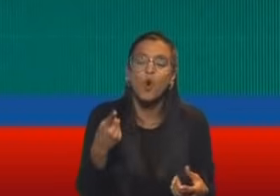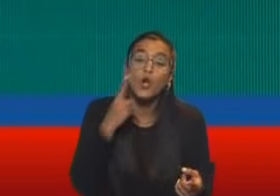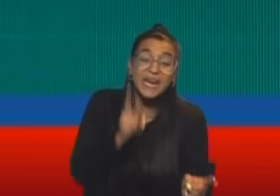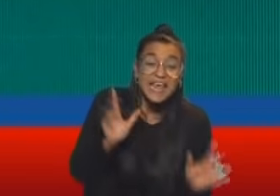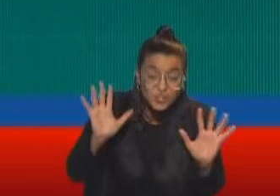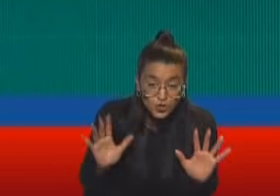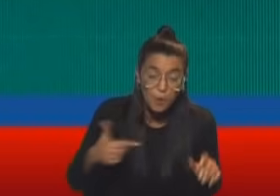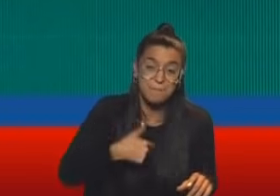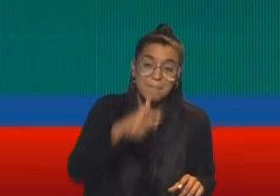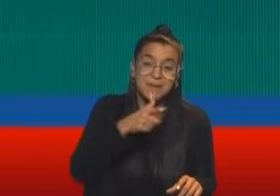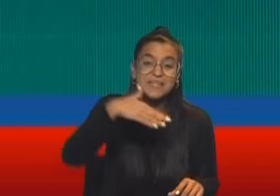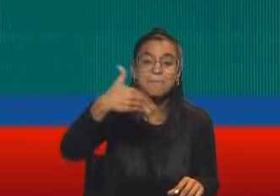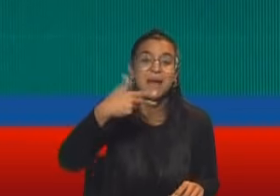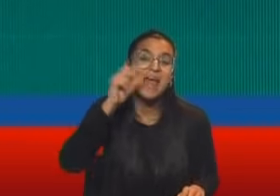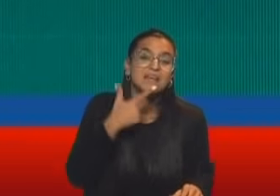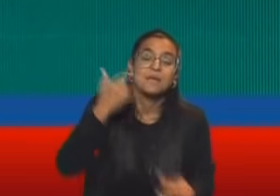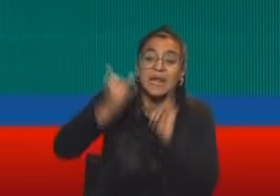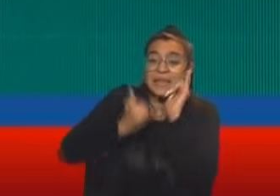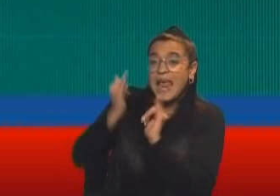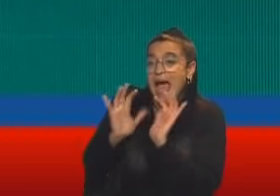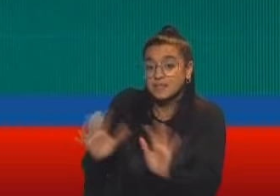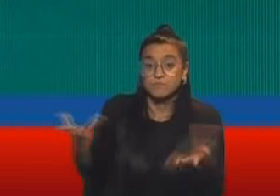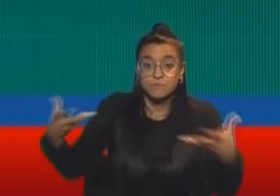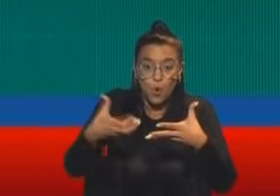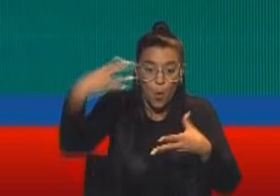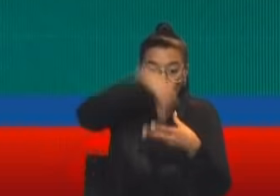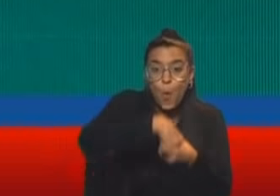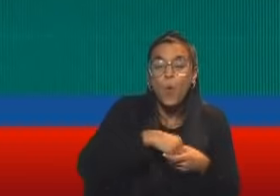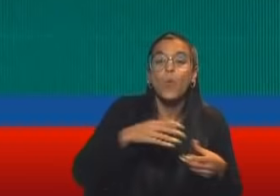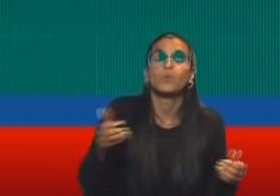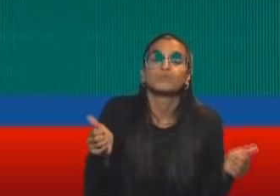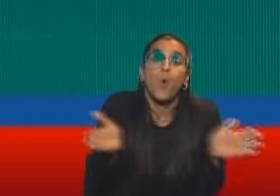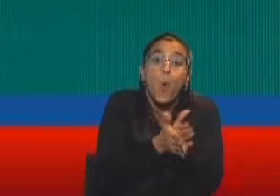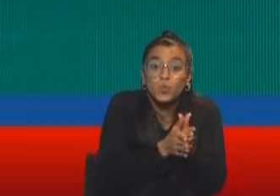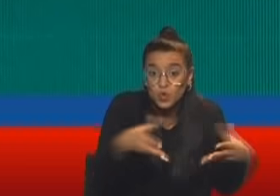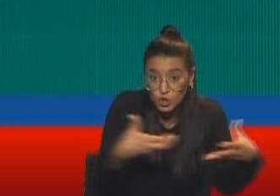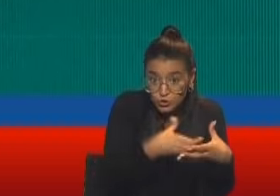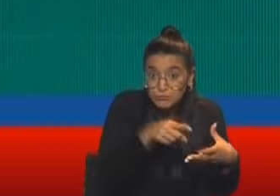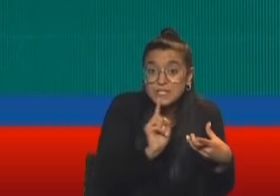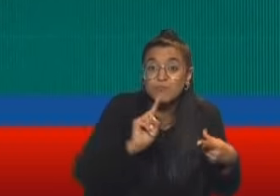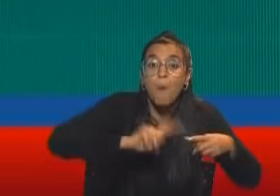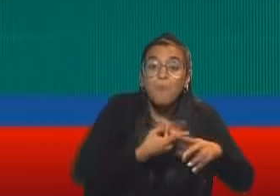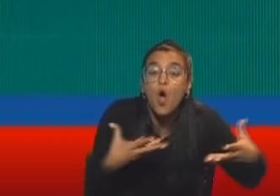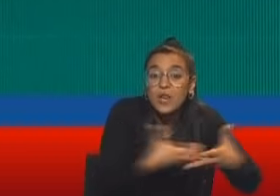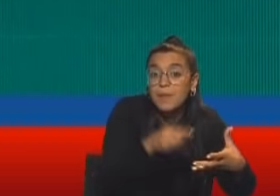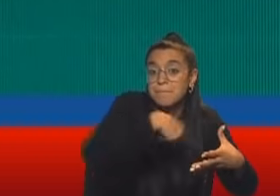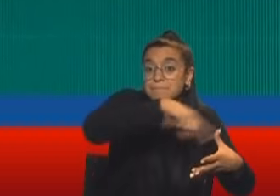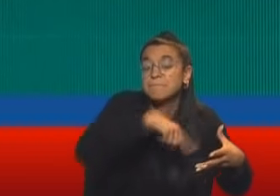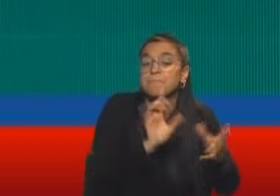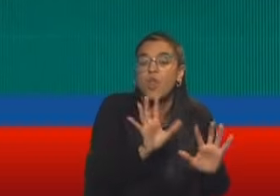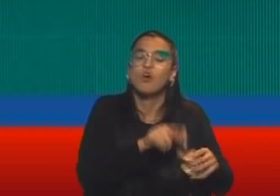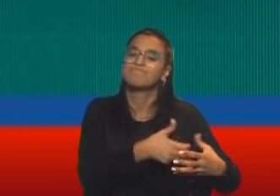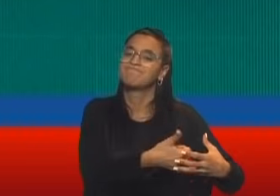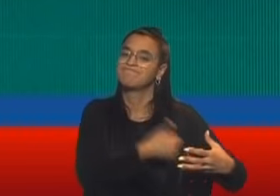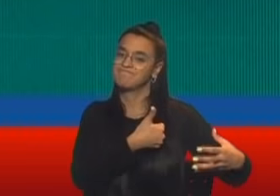que corre, me parece, Manes con este discurso. Está dentro de Juntos, pero se despega de Juntos claramente, por supuesto también de lo que es hoy